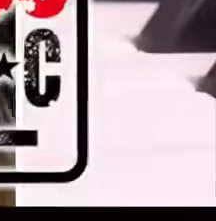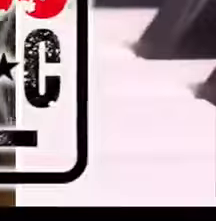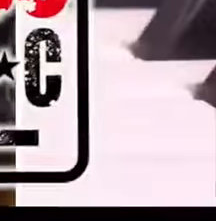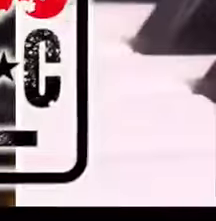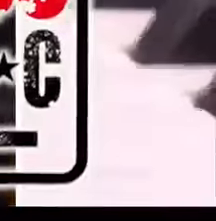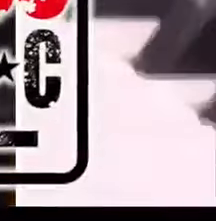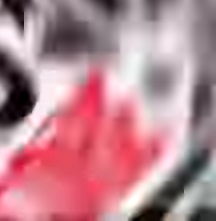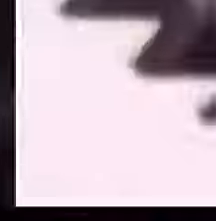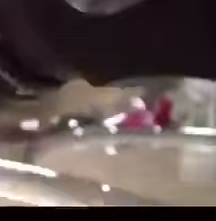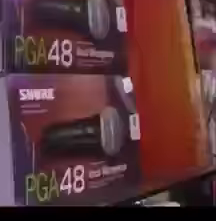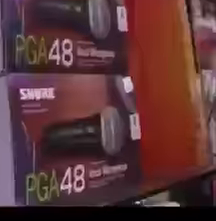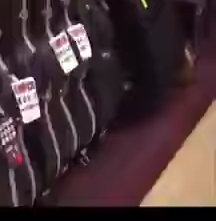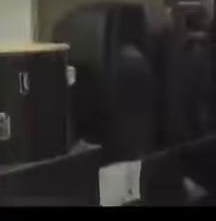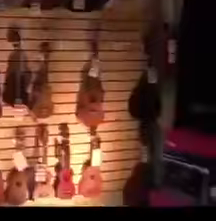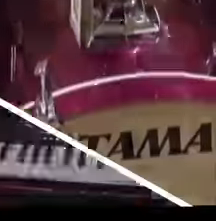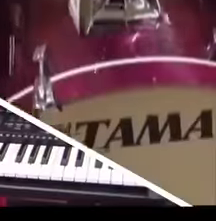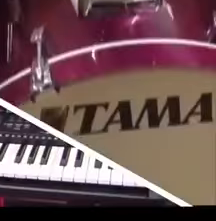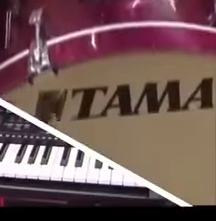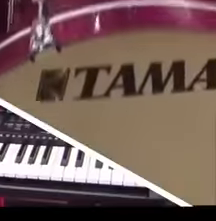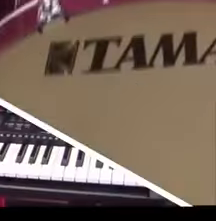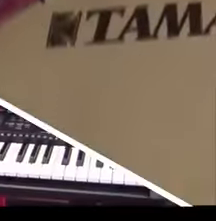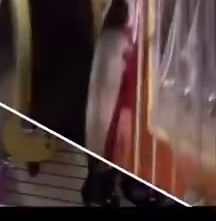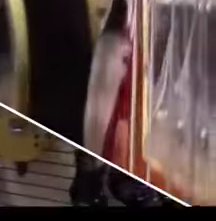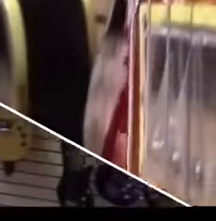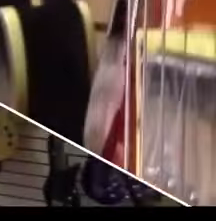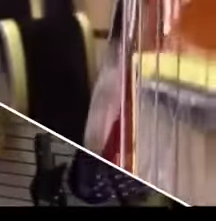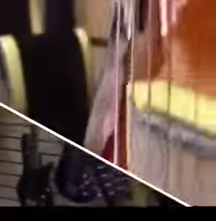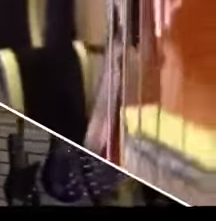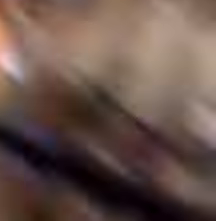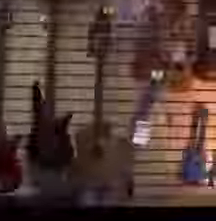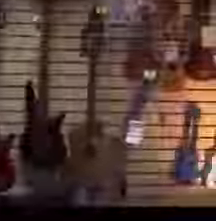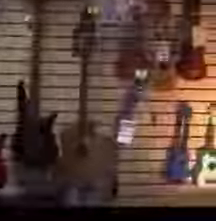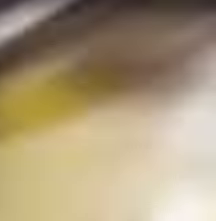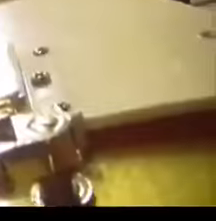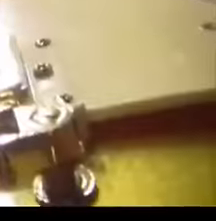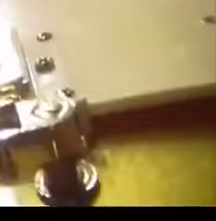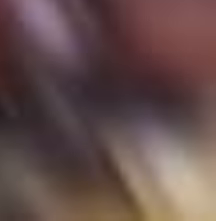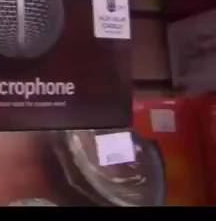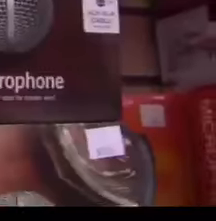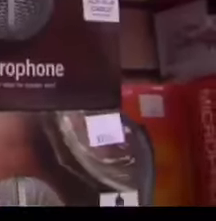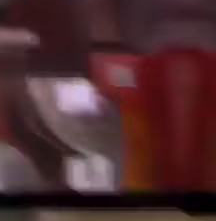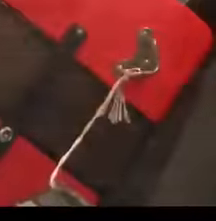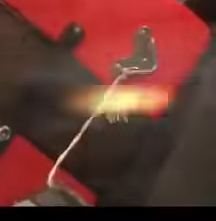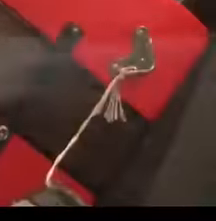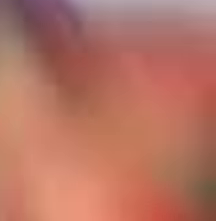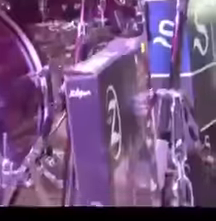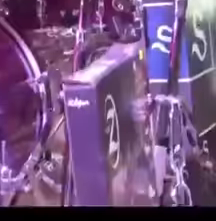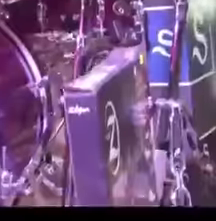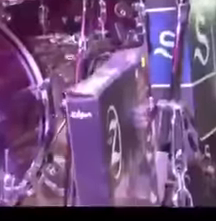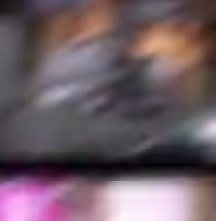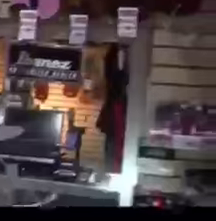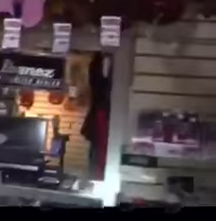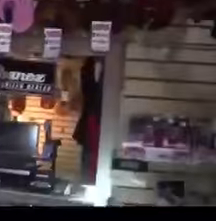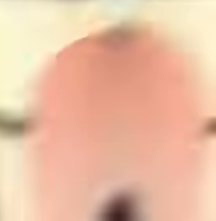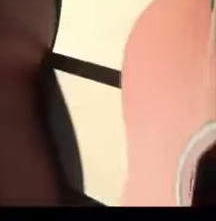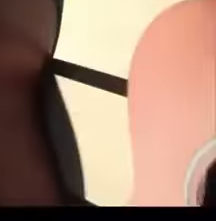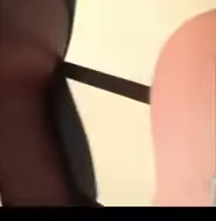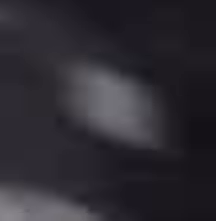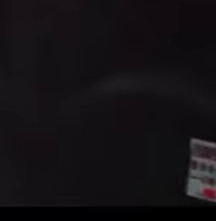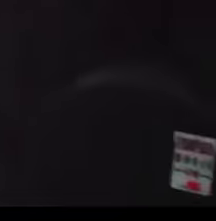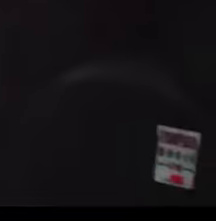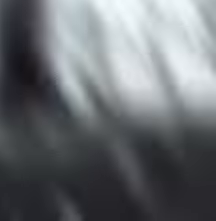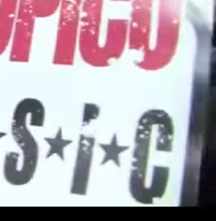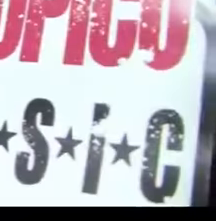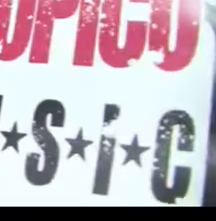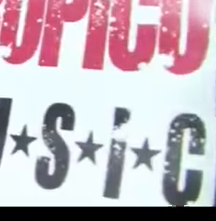En Trópico Music Store tenemos para ti el más amplio surtido de instrumentos de las mejores marcas: bajos, guitarras, micrófonos, acordeones, baterías, violines,